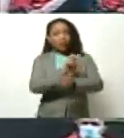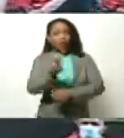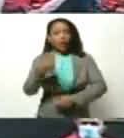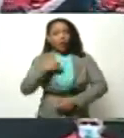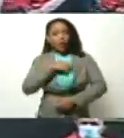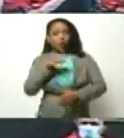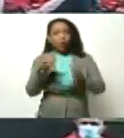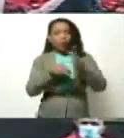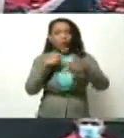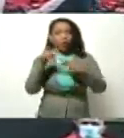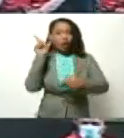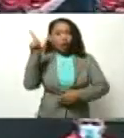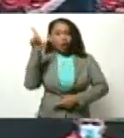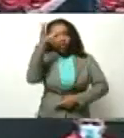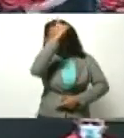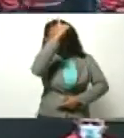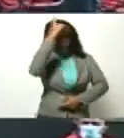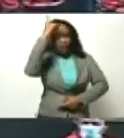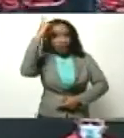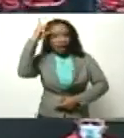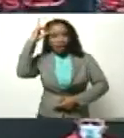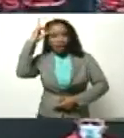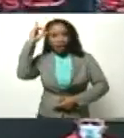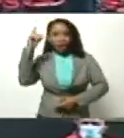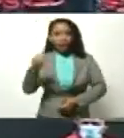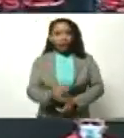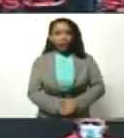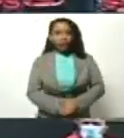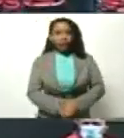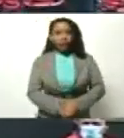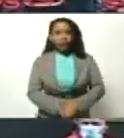nuestro partido Dios dado cabello